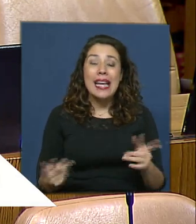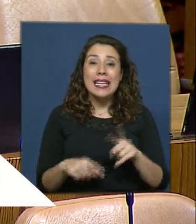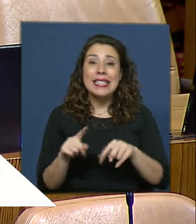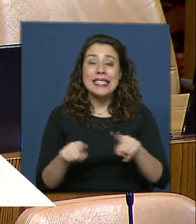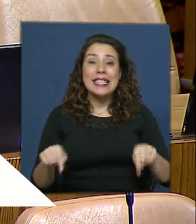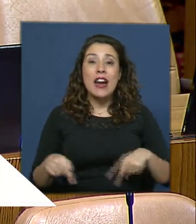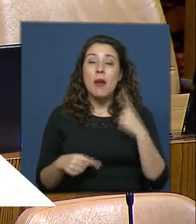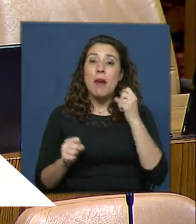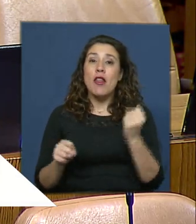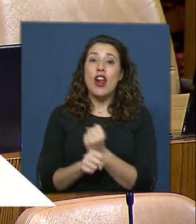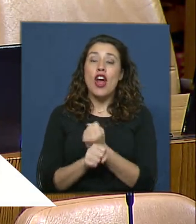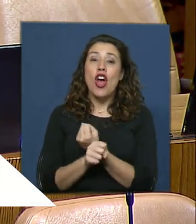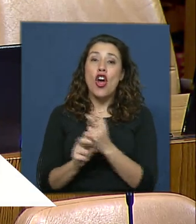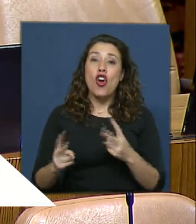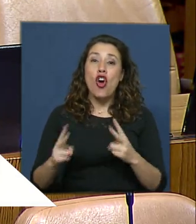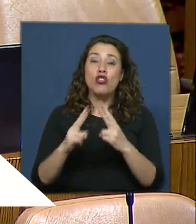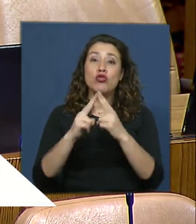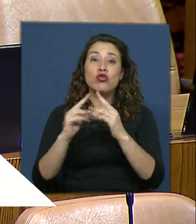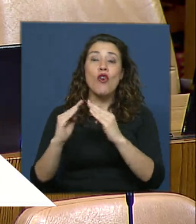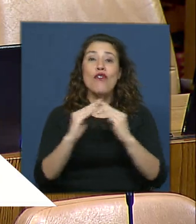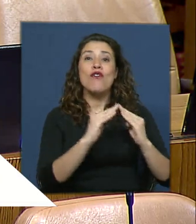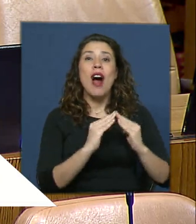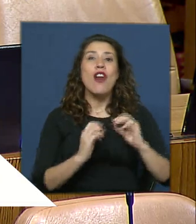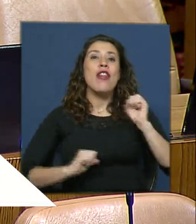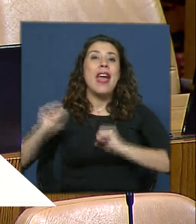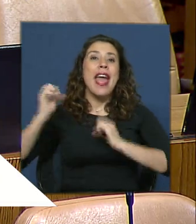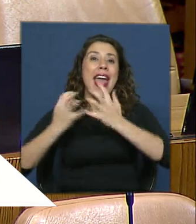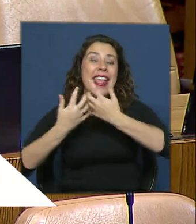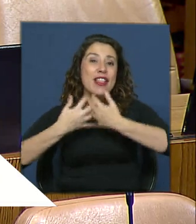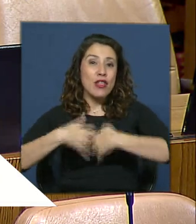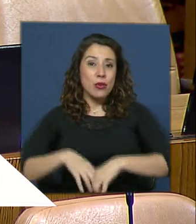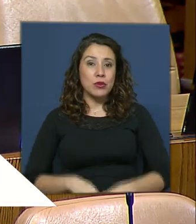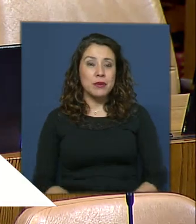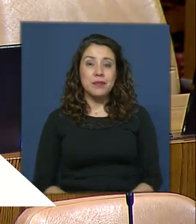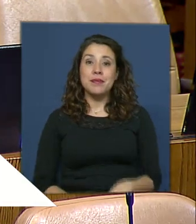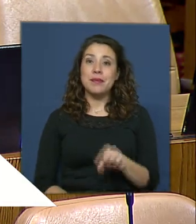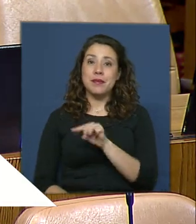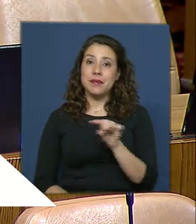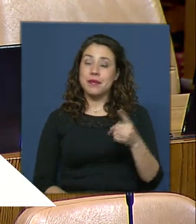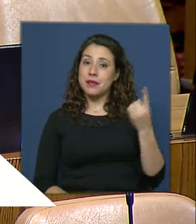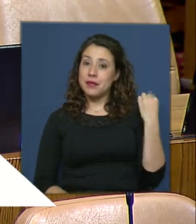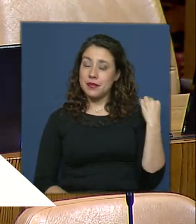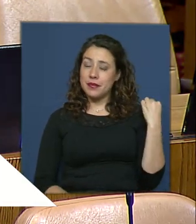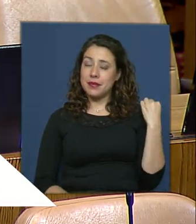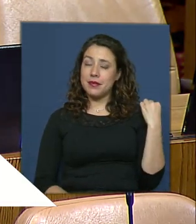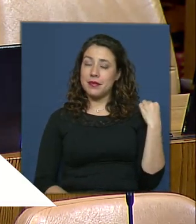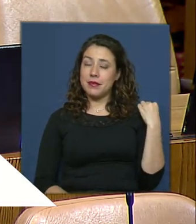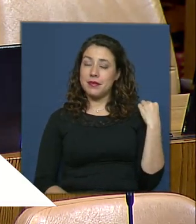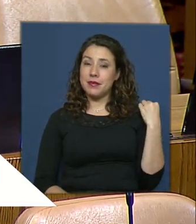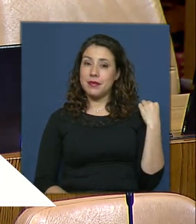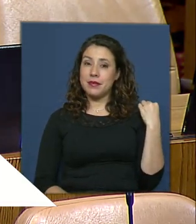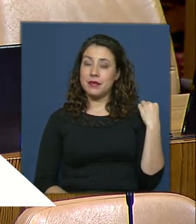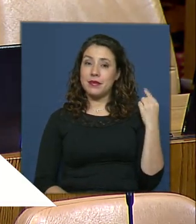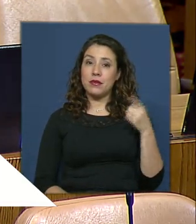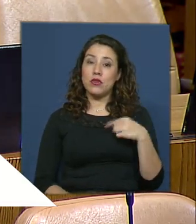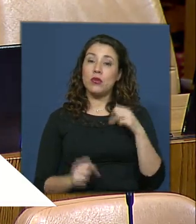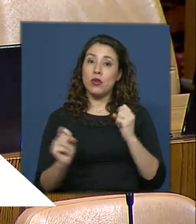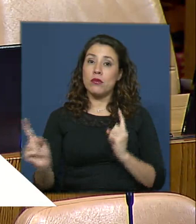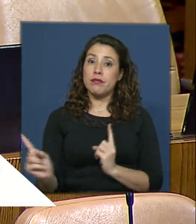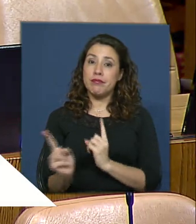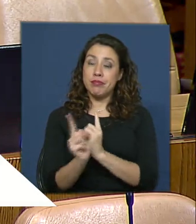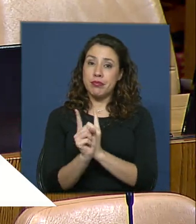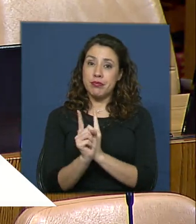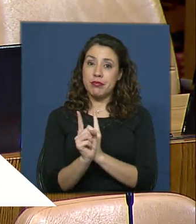de barrios o zonas industriales. Y desde ese punto de vista, la semana pasada tuvimos la oportunidad de